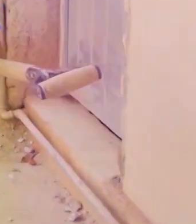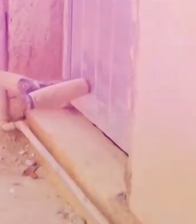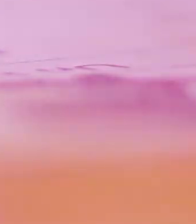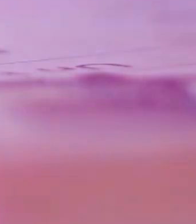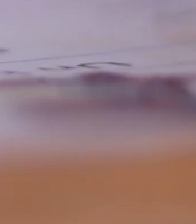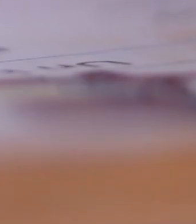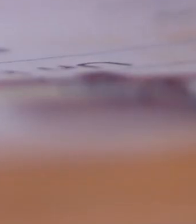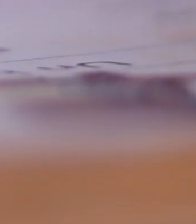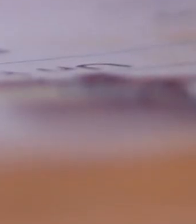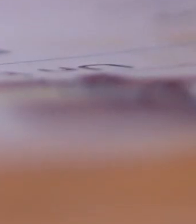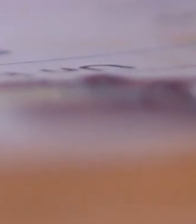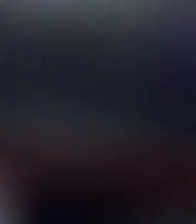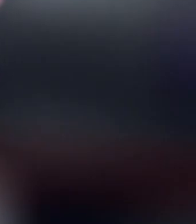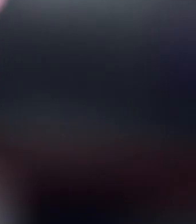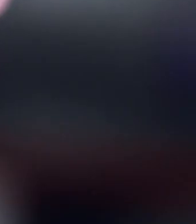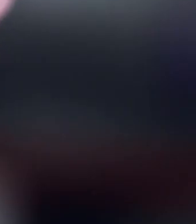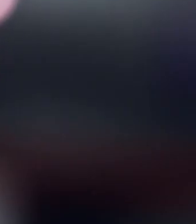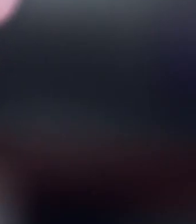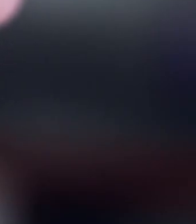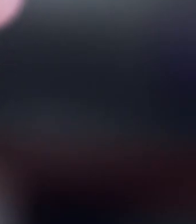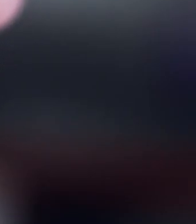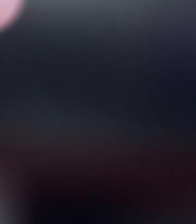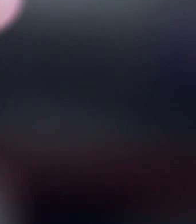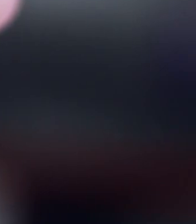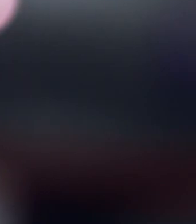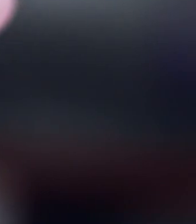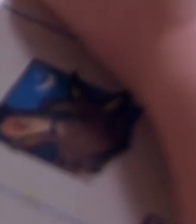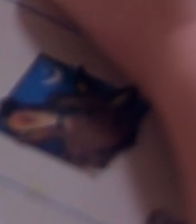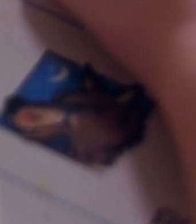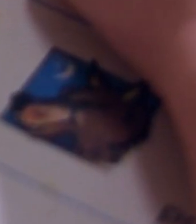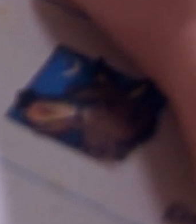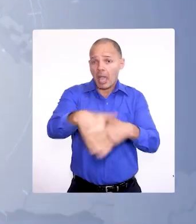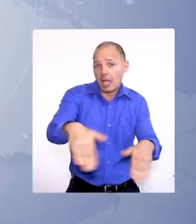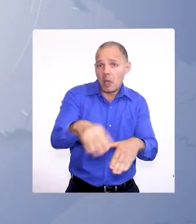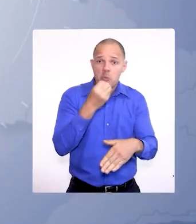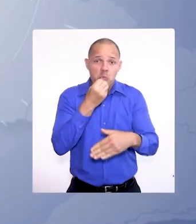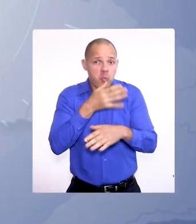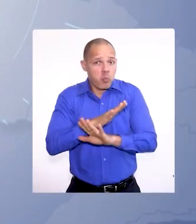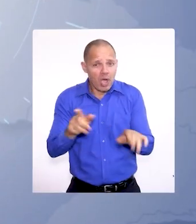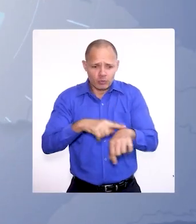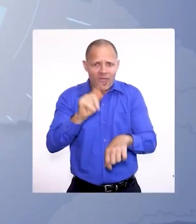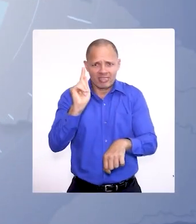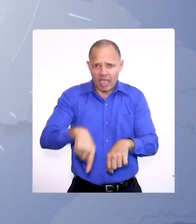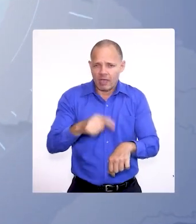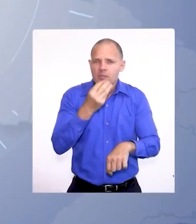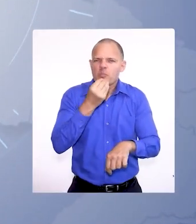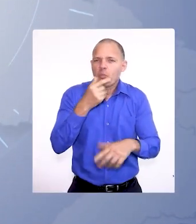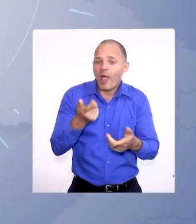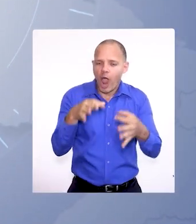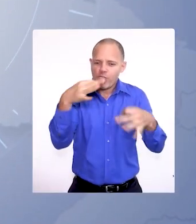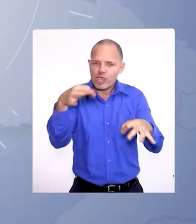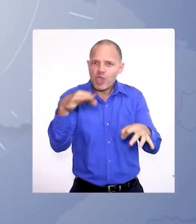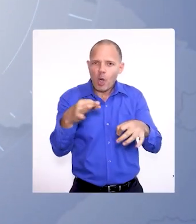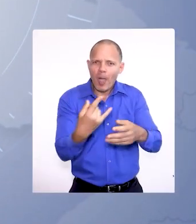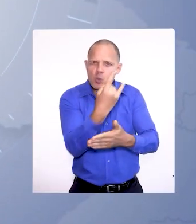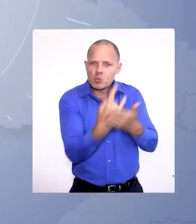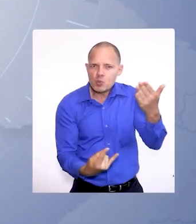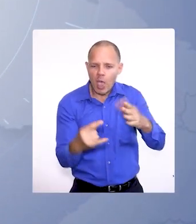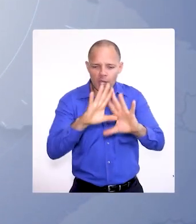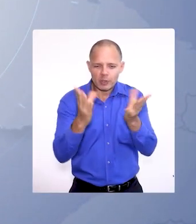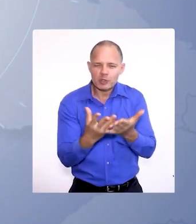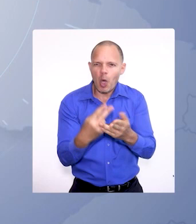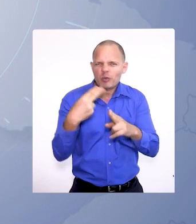los ingresos los tributos son una fuente importante para el presupuesto del Estado después del 30 de abril vencido el término